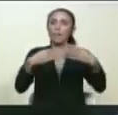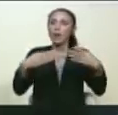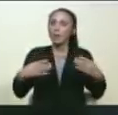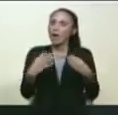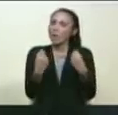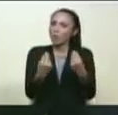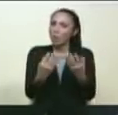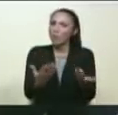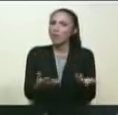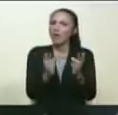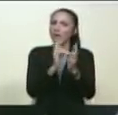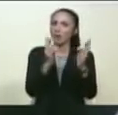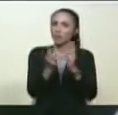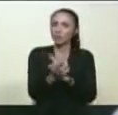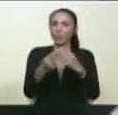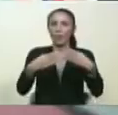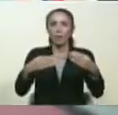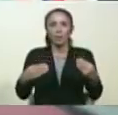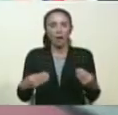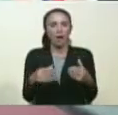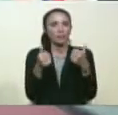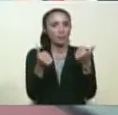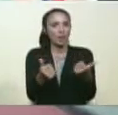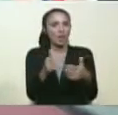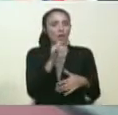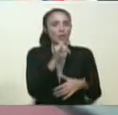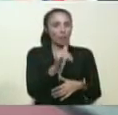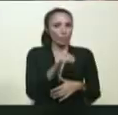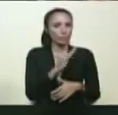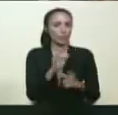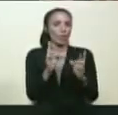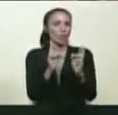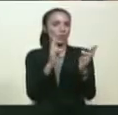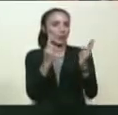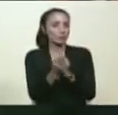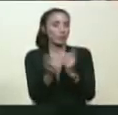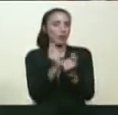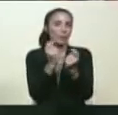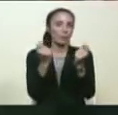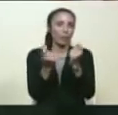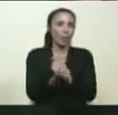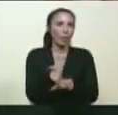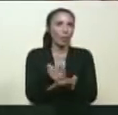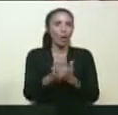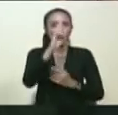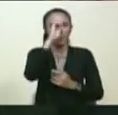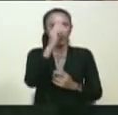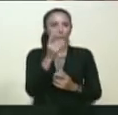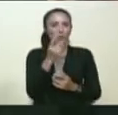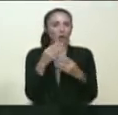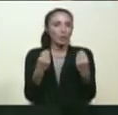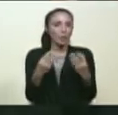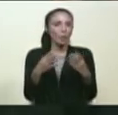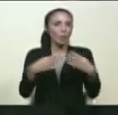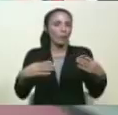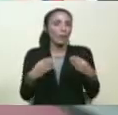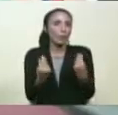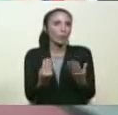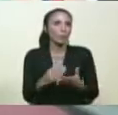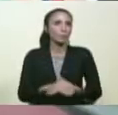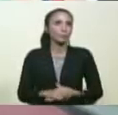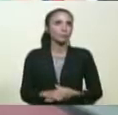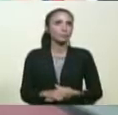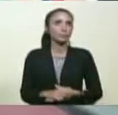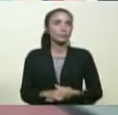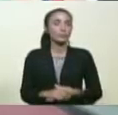va las relaciones con Panamá? ¿Hay información que posiblemente usted pueda reunirse en República Dominicana? ¿Cómo va eso? Bueno,